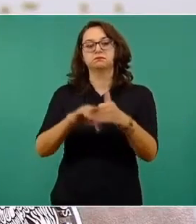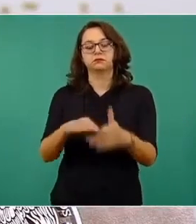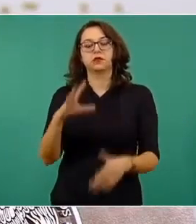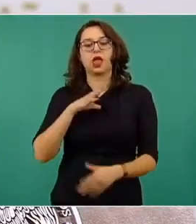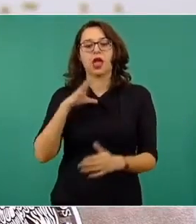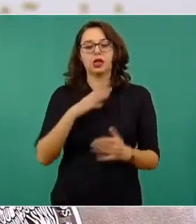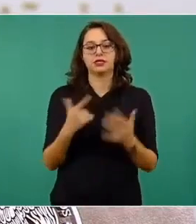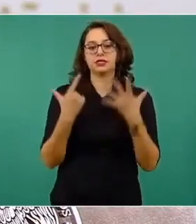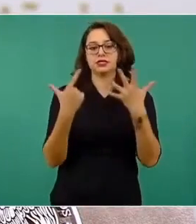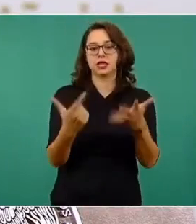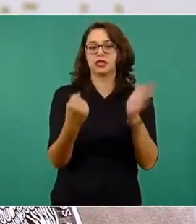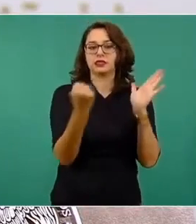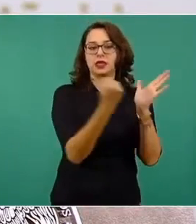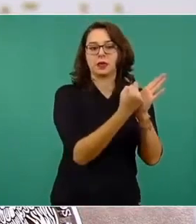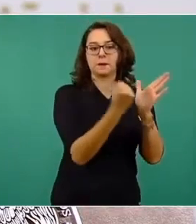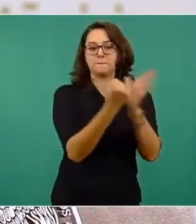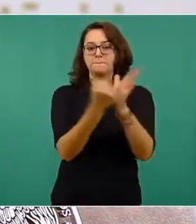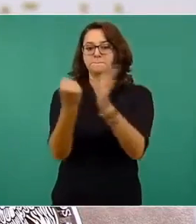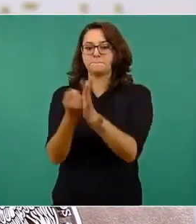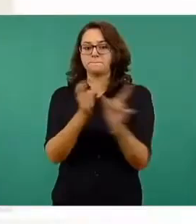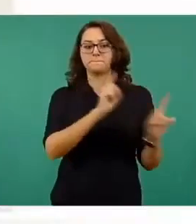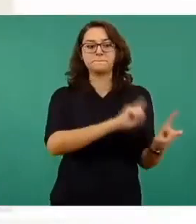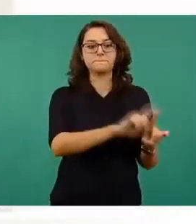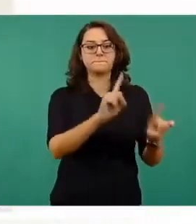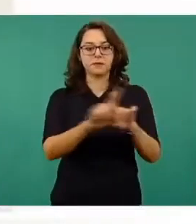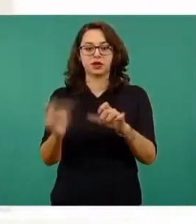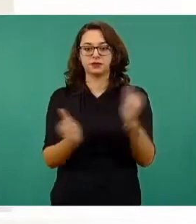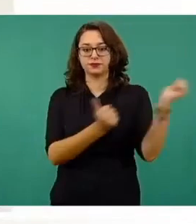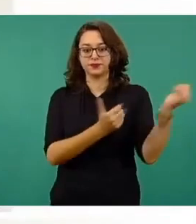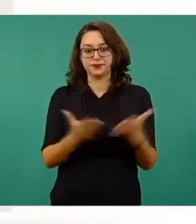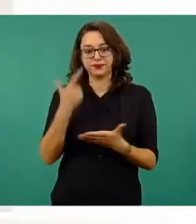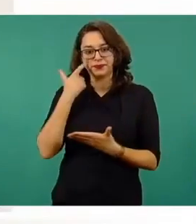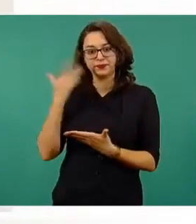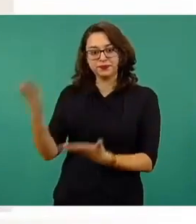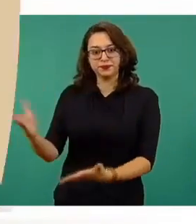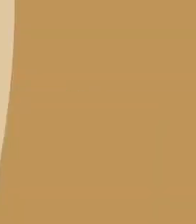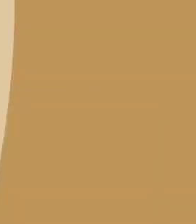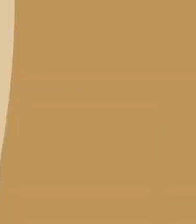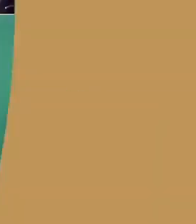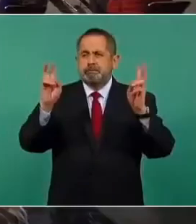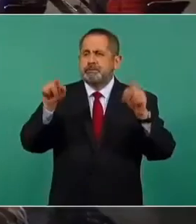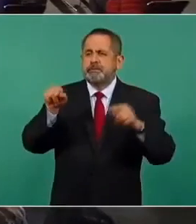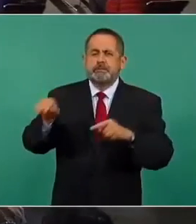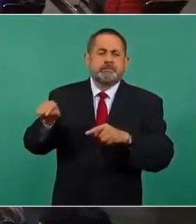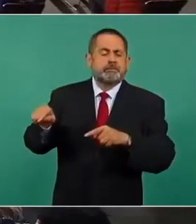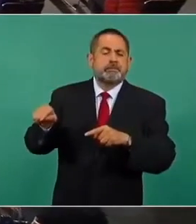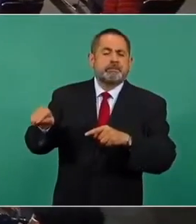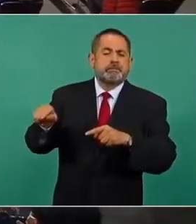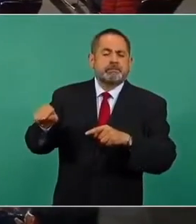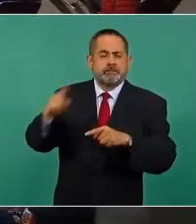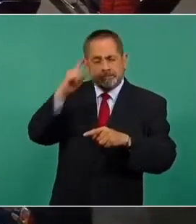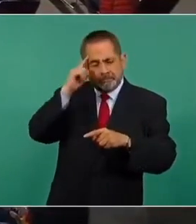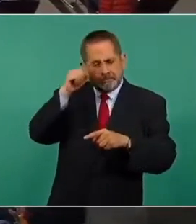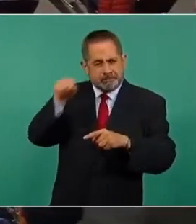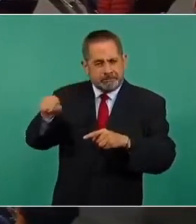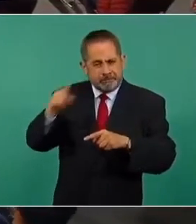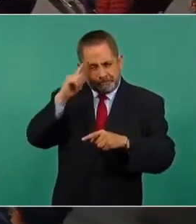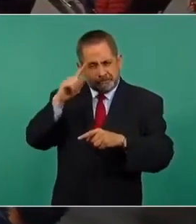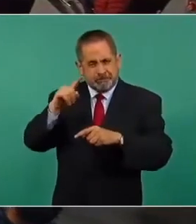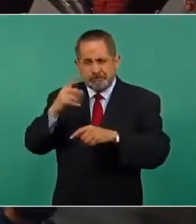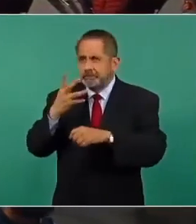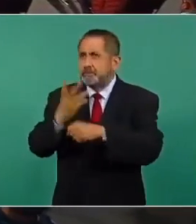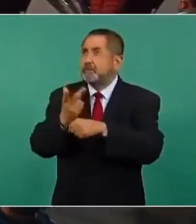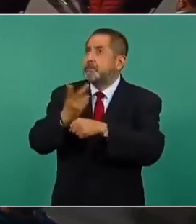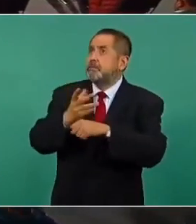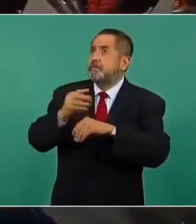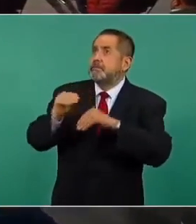de vacuna que han sido recibidas y de manera inmediata utilizadas. El presidente López Obrador hizo un llamado